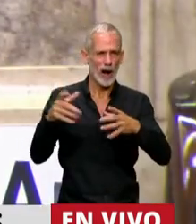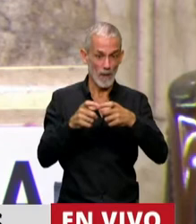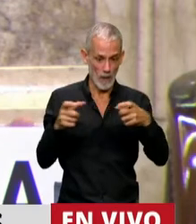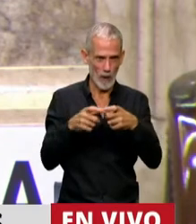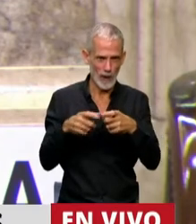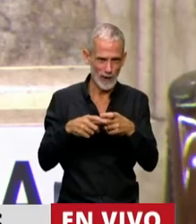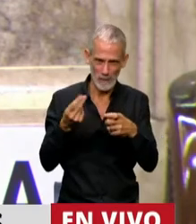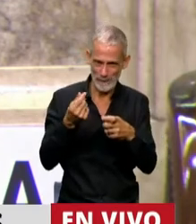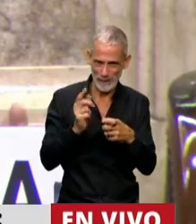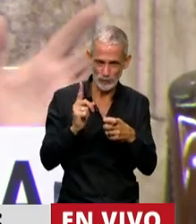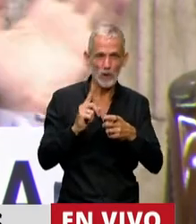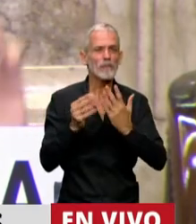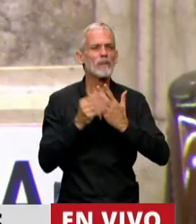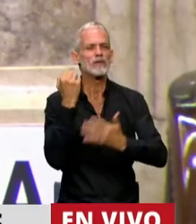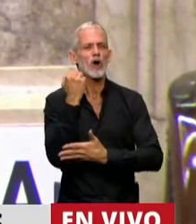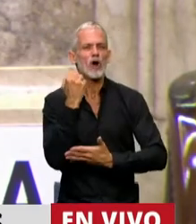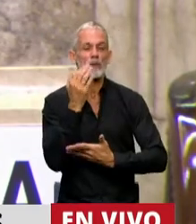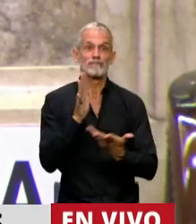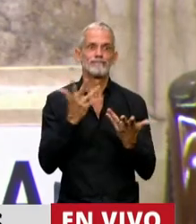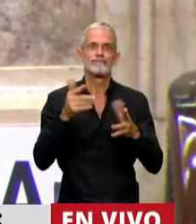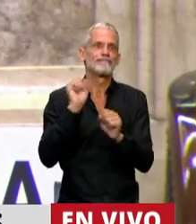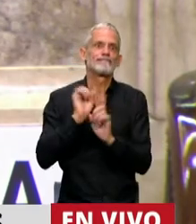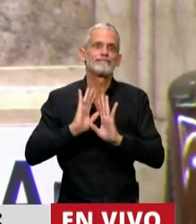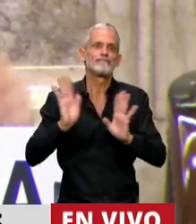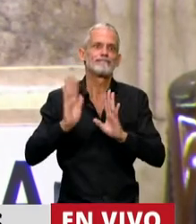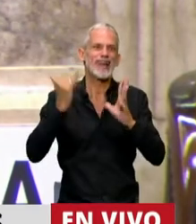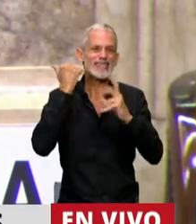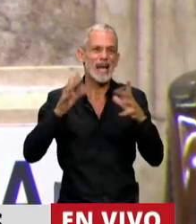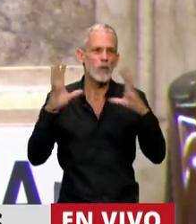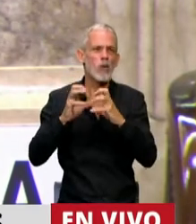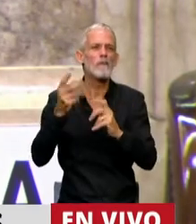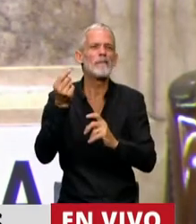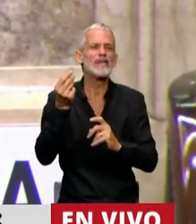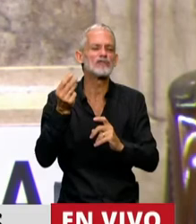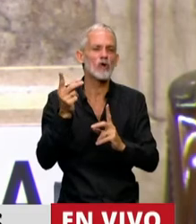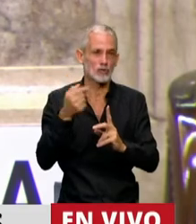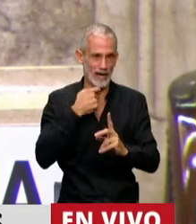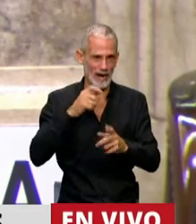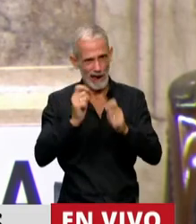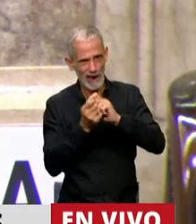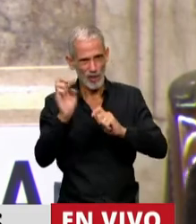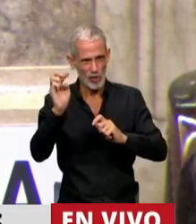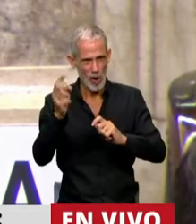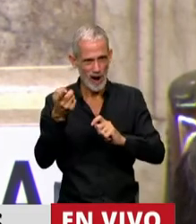como dice el ministro de Economía, dijo que se quedaron atrapados en el peso y querían